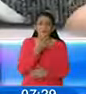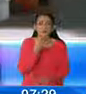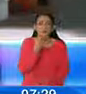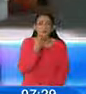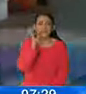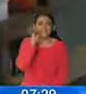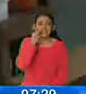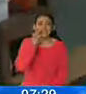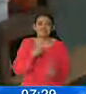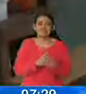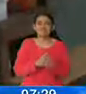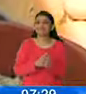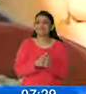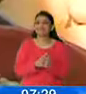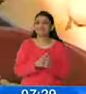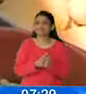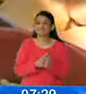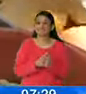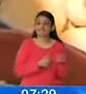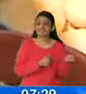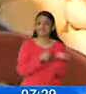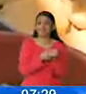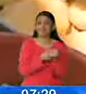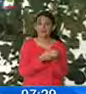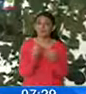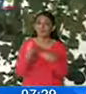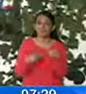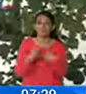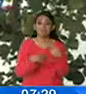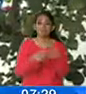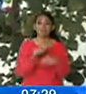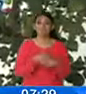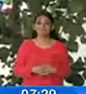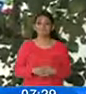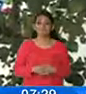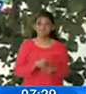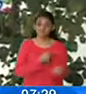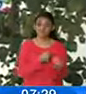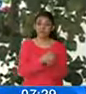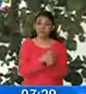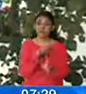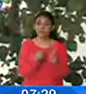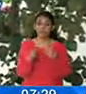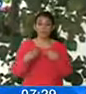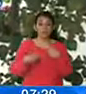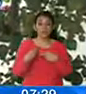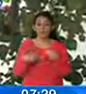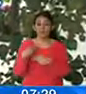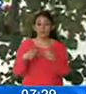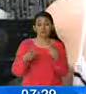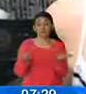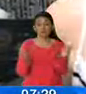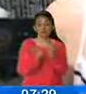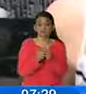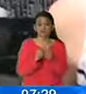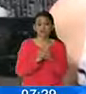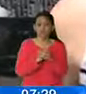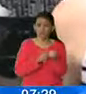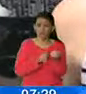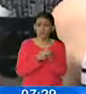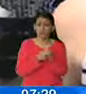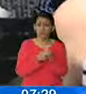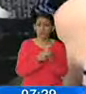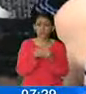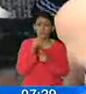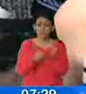bueno. Es una deliciosa forma de apoyar el comercio. Es la mejor forma de apoyar a los pequeños negociantes también. Apoyen a los